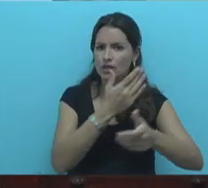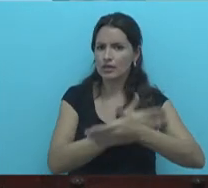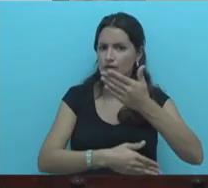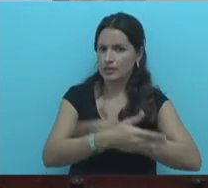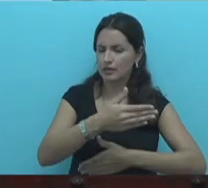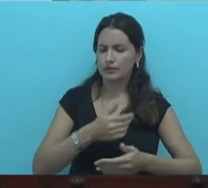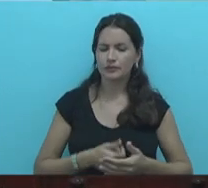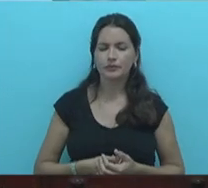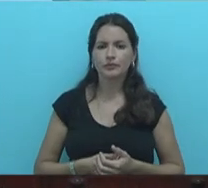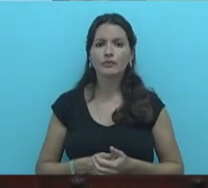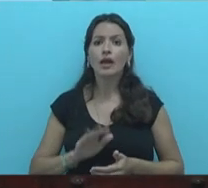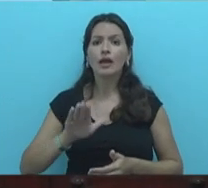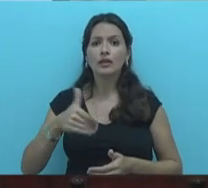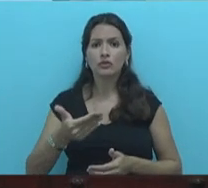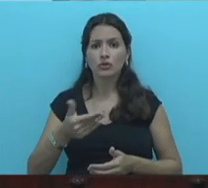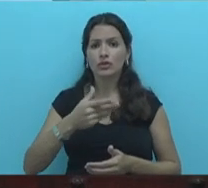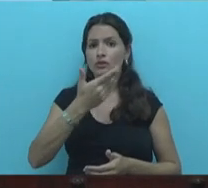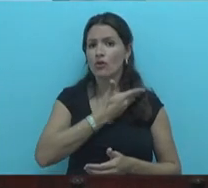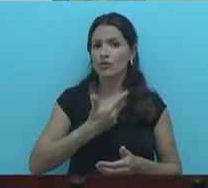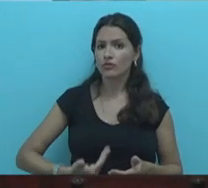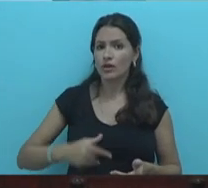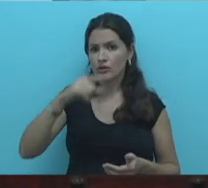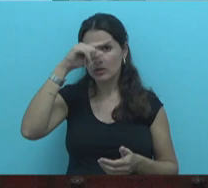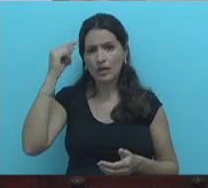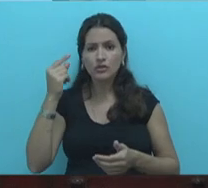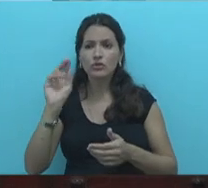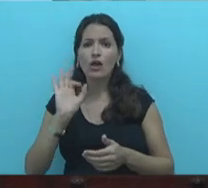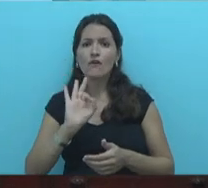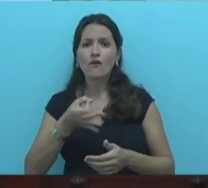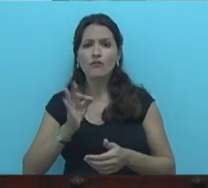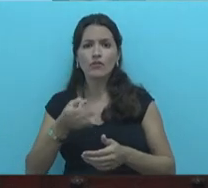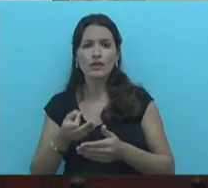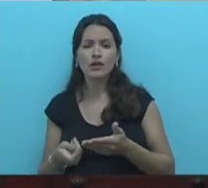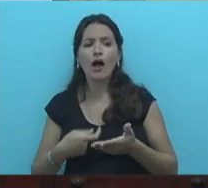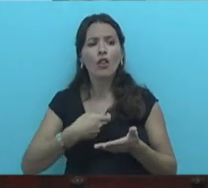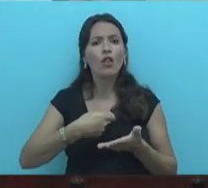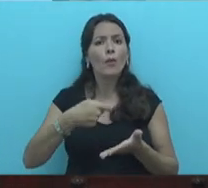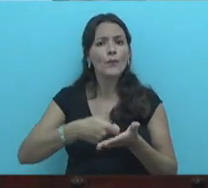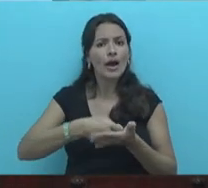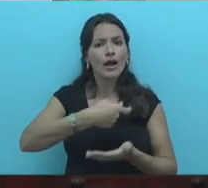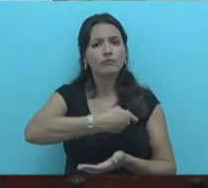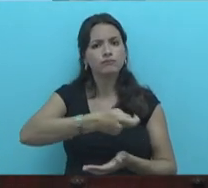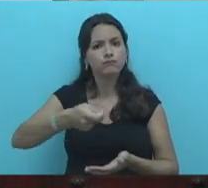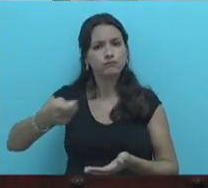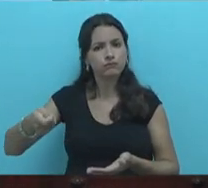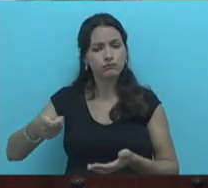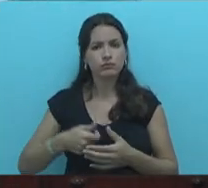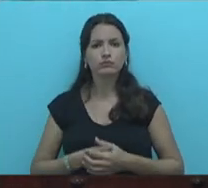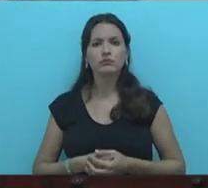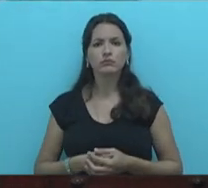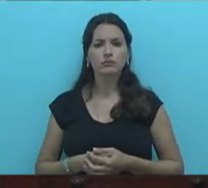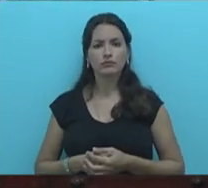Discapacidad, obligando de este modo al Estado Nacional a restablecer el pago de dichas pensiones suspendidas o dadas de baja desde